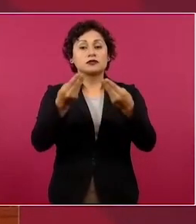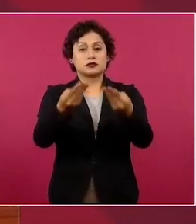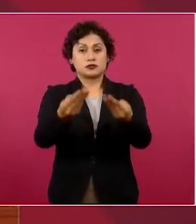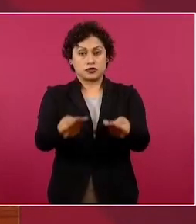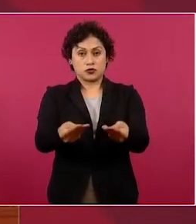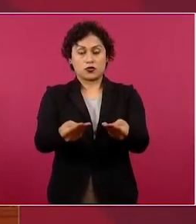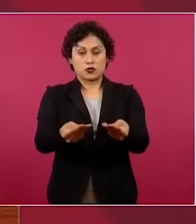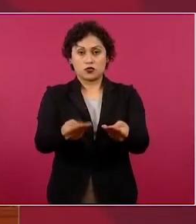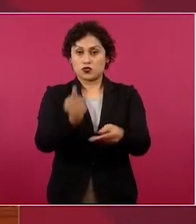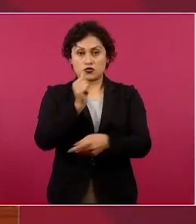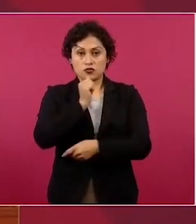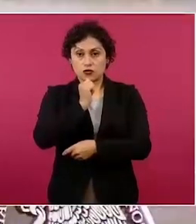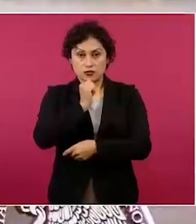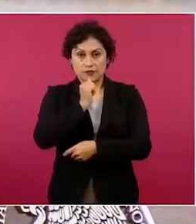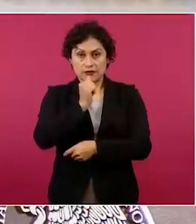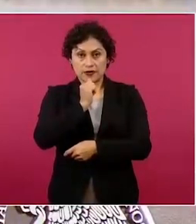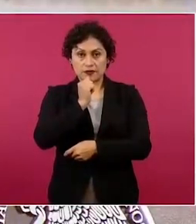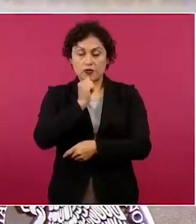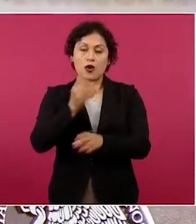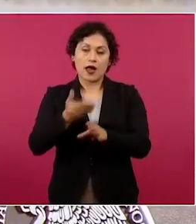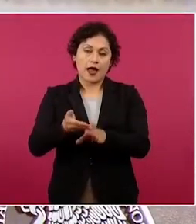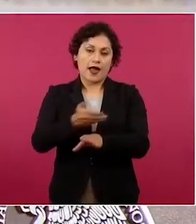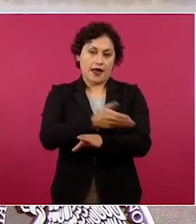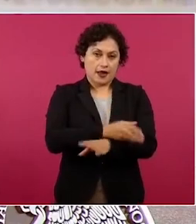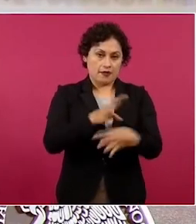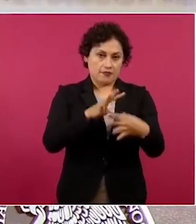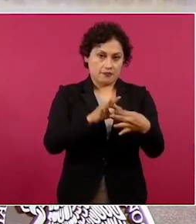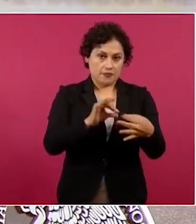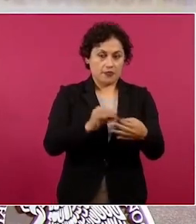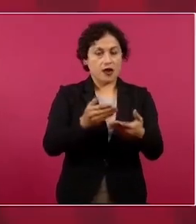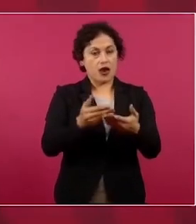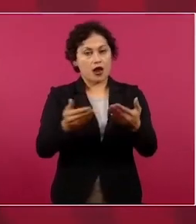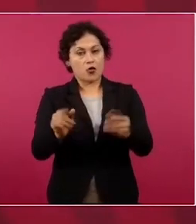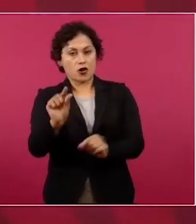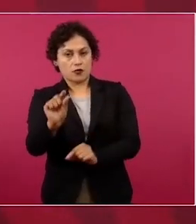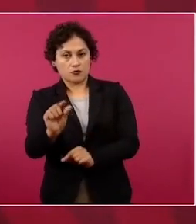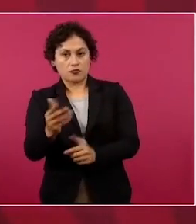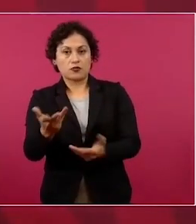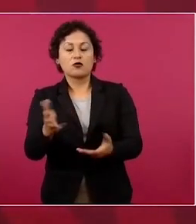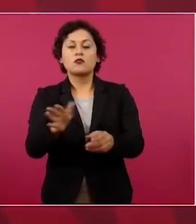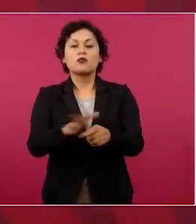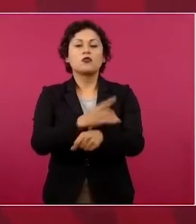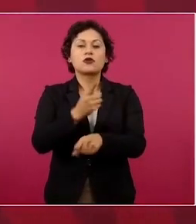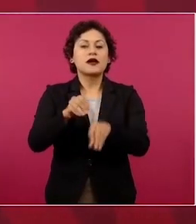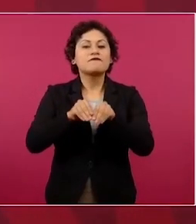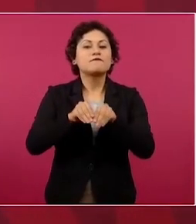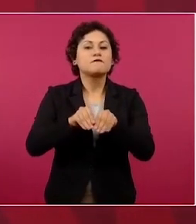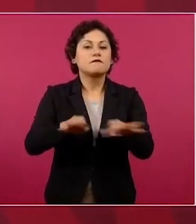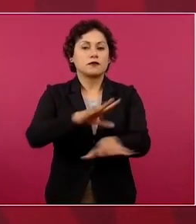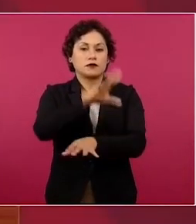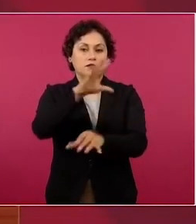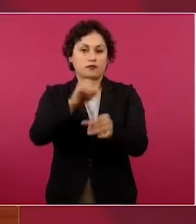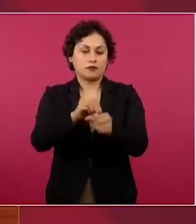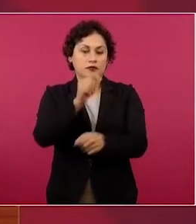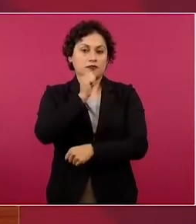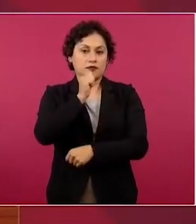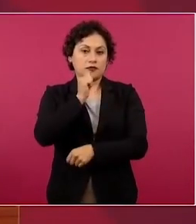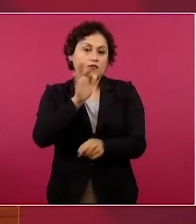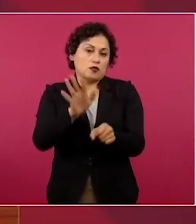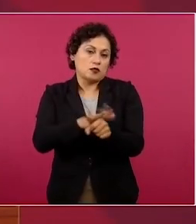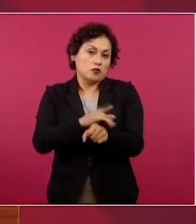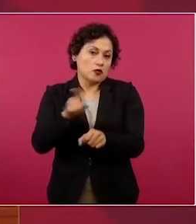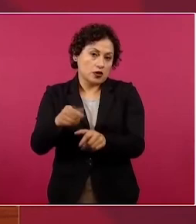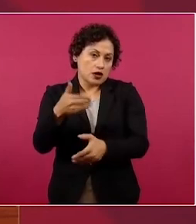de esto y de lo que se informó en su momento? Pues por las propias características del caso, por